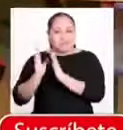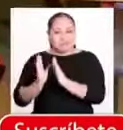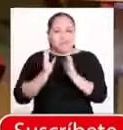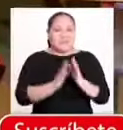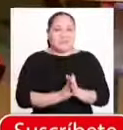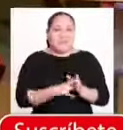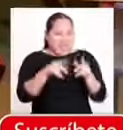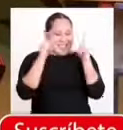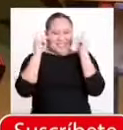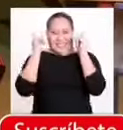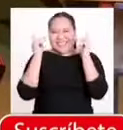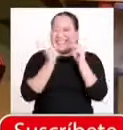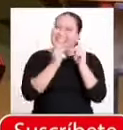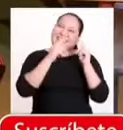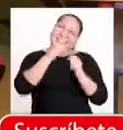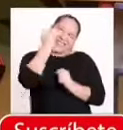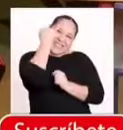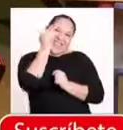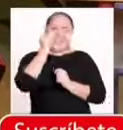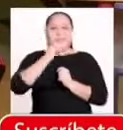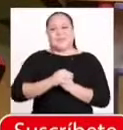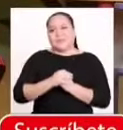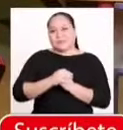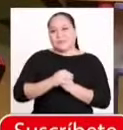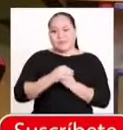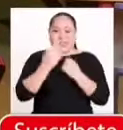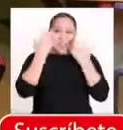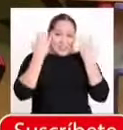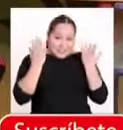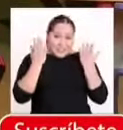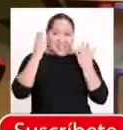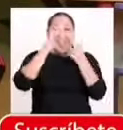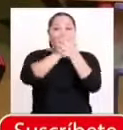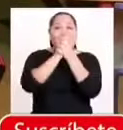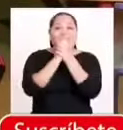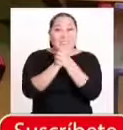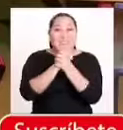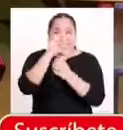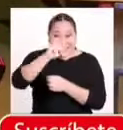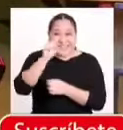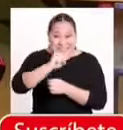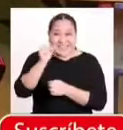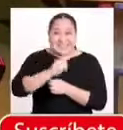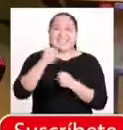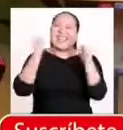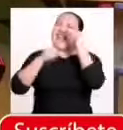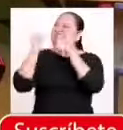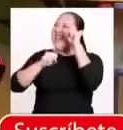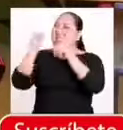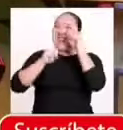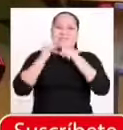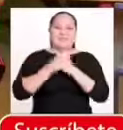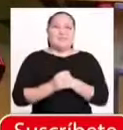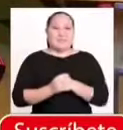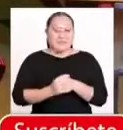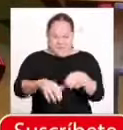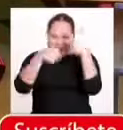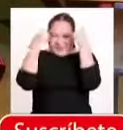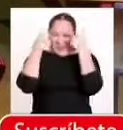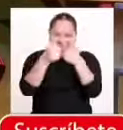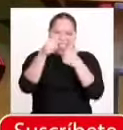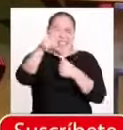¡Excelente idea! ¿No lo creen, amigas y amigos? ¡Sí! ¡Qué